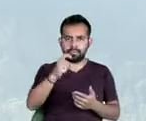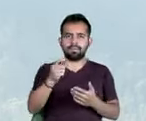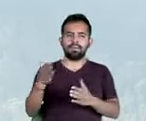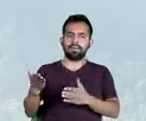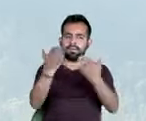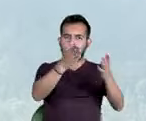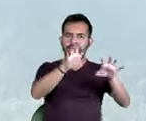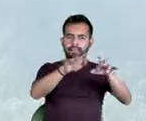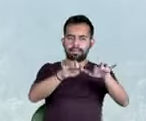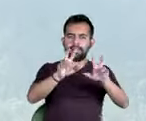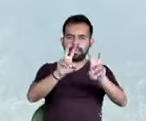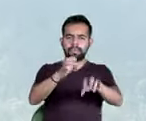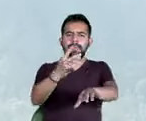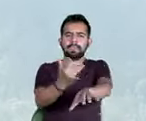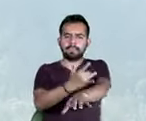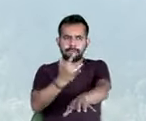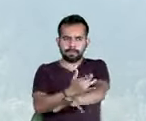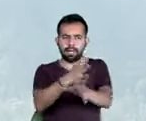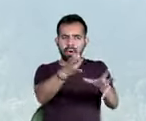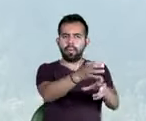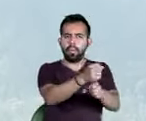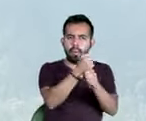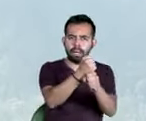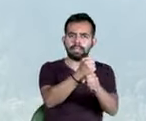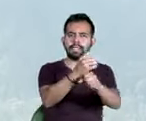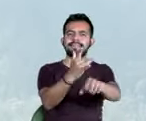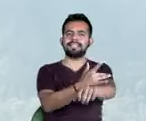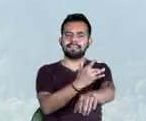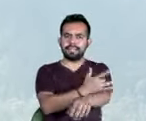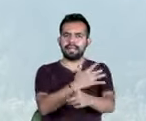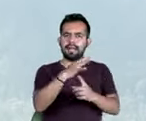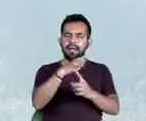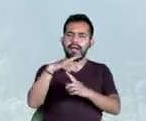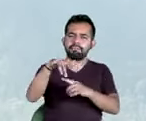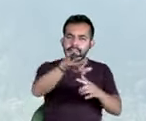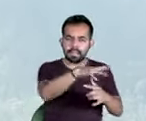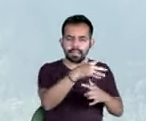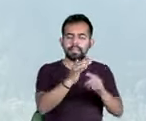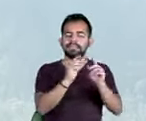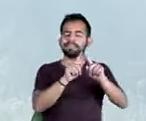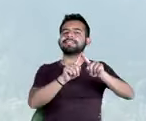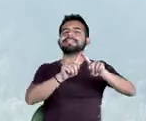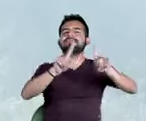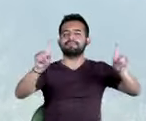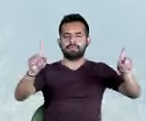de sensibilidad y de conservación, sensibilidad ambiental y de conservación de manera distinta